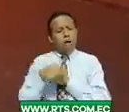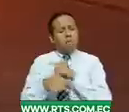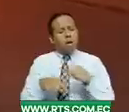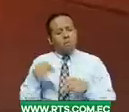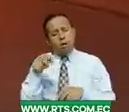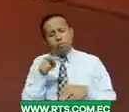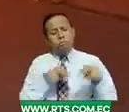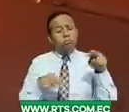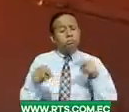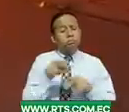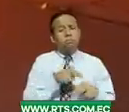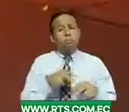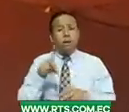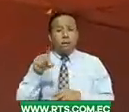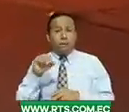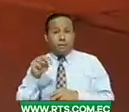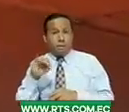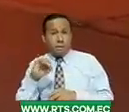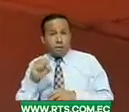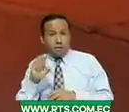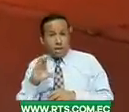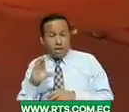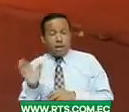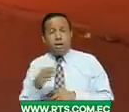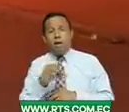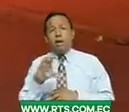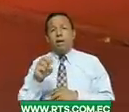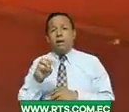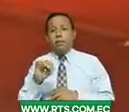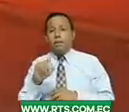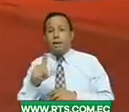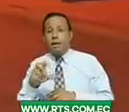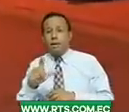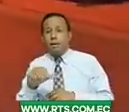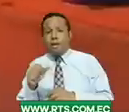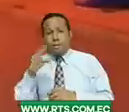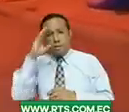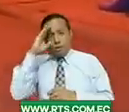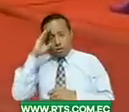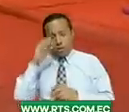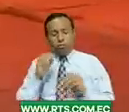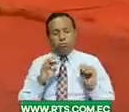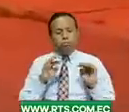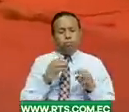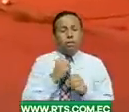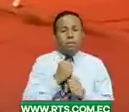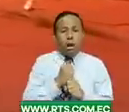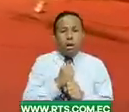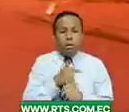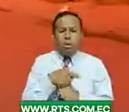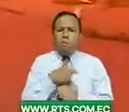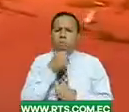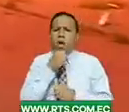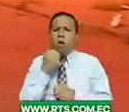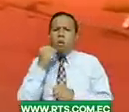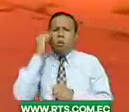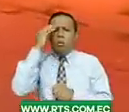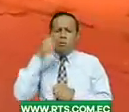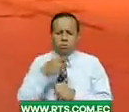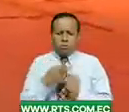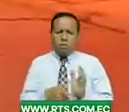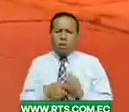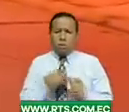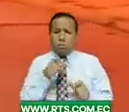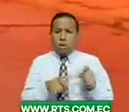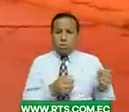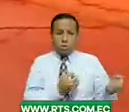El adulto mayor, según los testigos del hecho, estaba a bordo de una motocicleta que está parqueada justamente cerca al